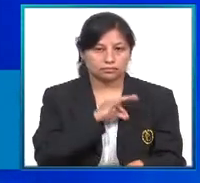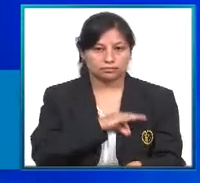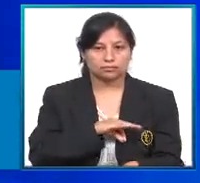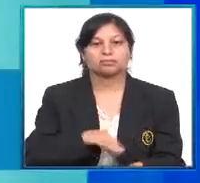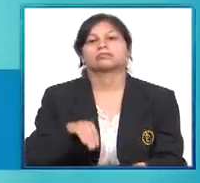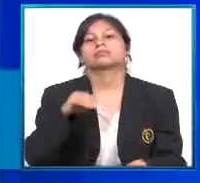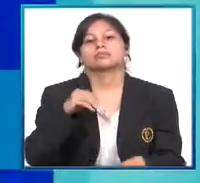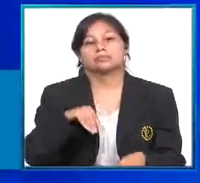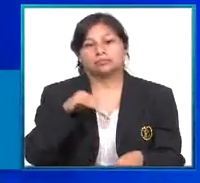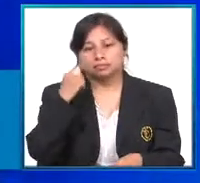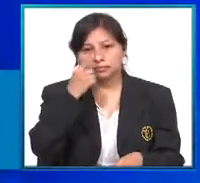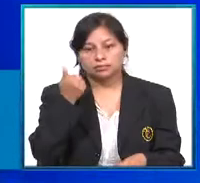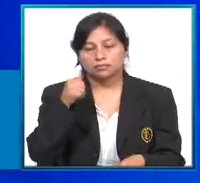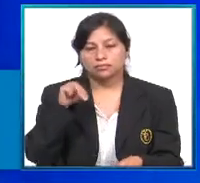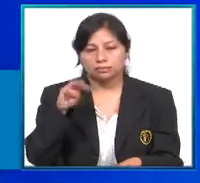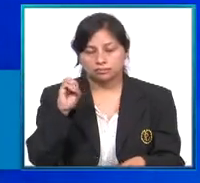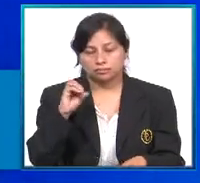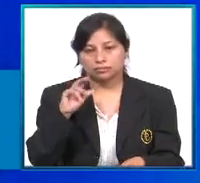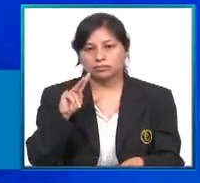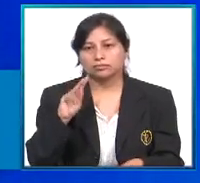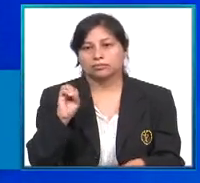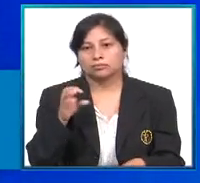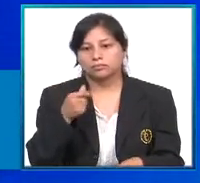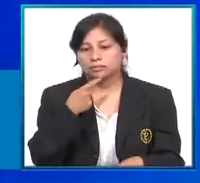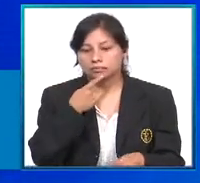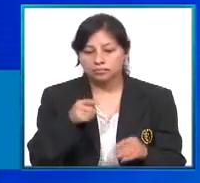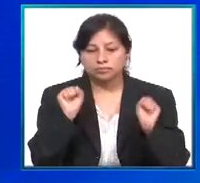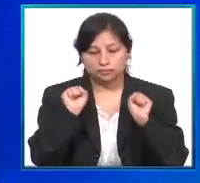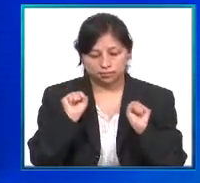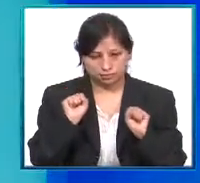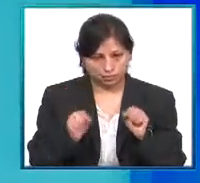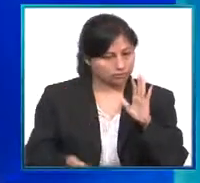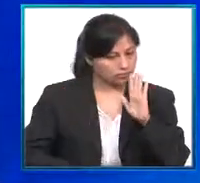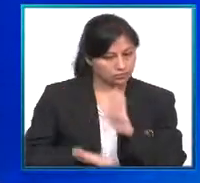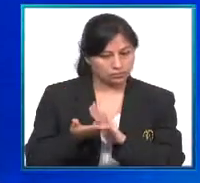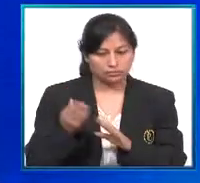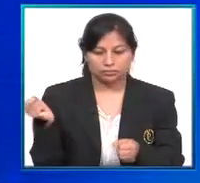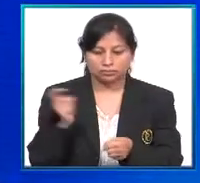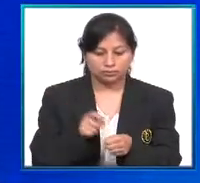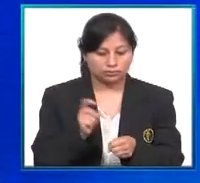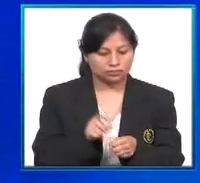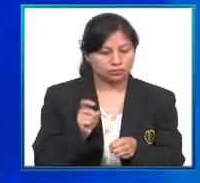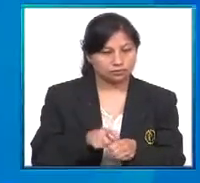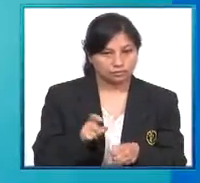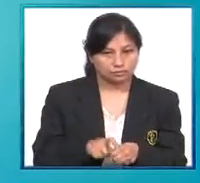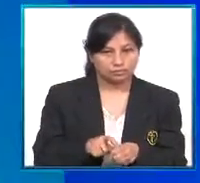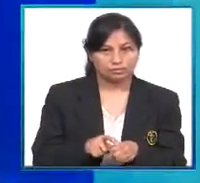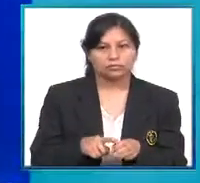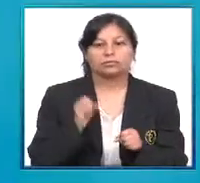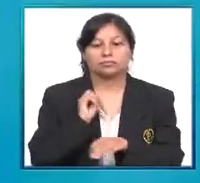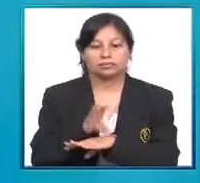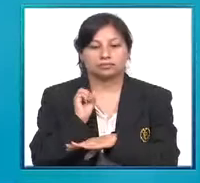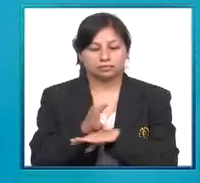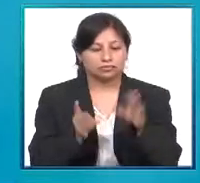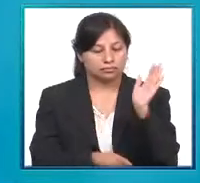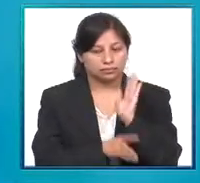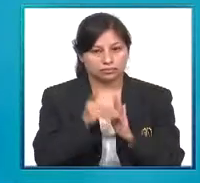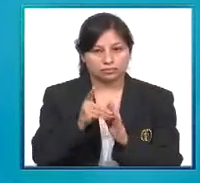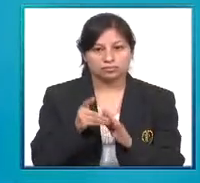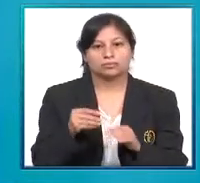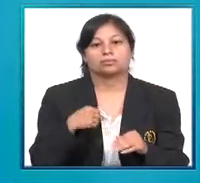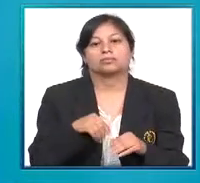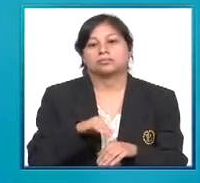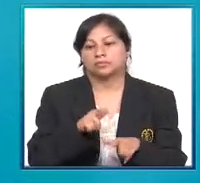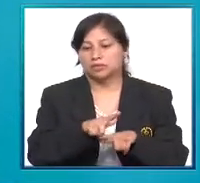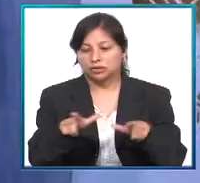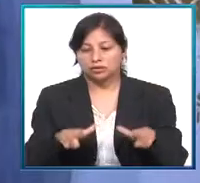diputada Lucrecia Samayoa presentó una iniciativa de ley que permitirá una mayor participación de este sector en los consejos de desarrollo urbano y